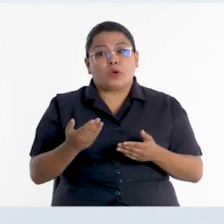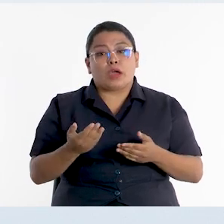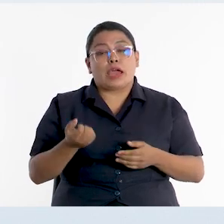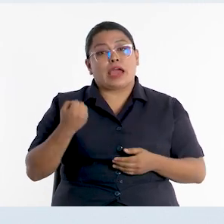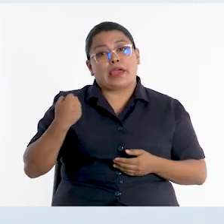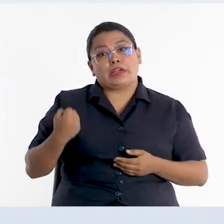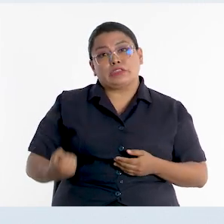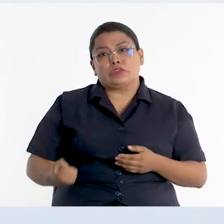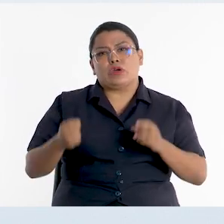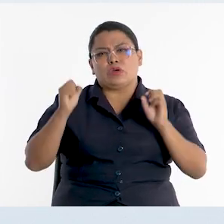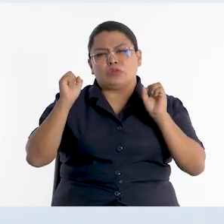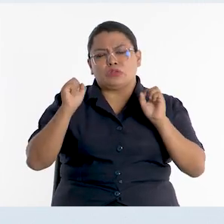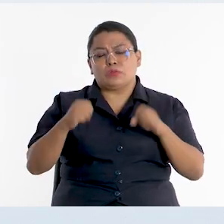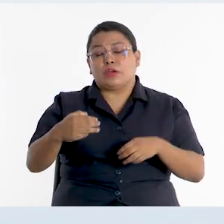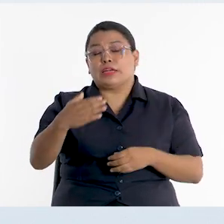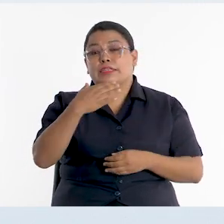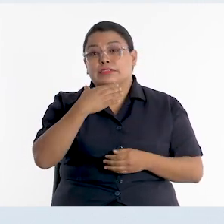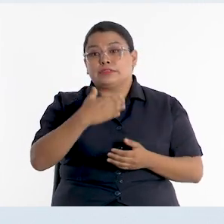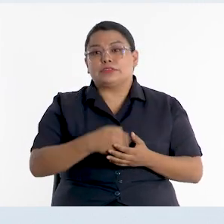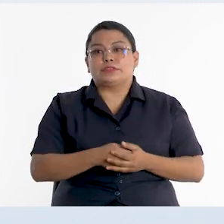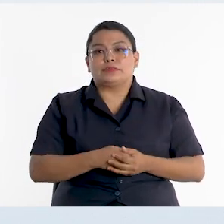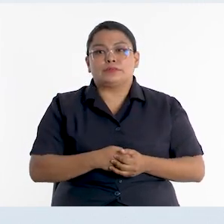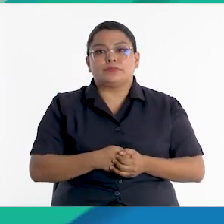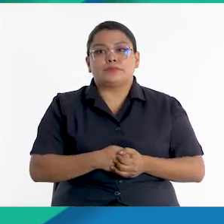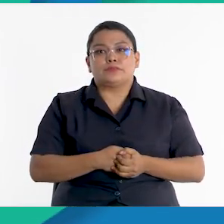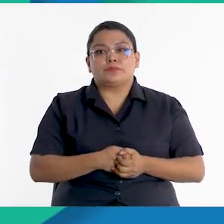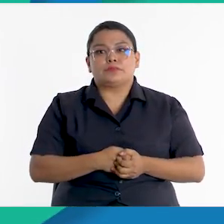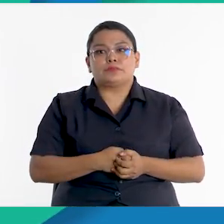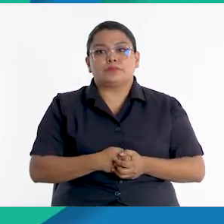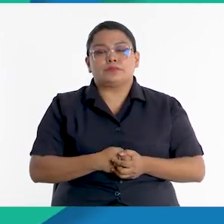porque es donde los estudiantes pueden tener dificultad.